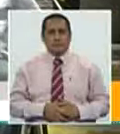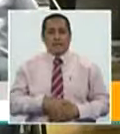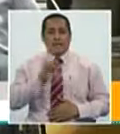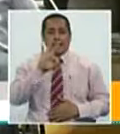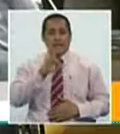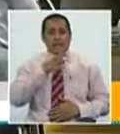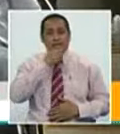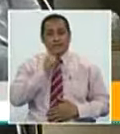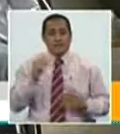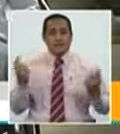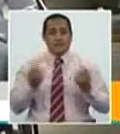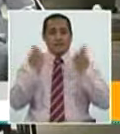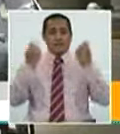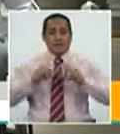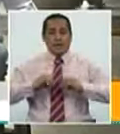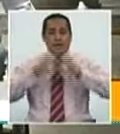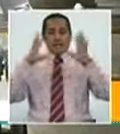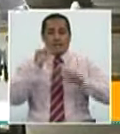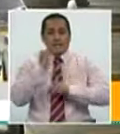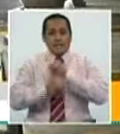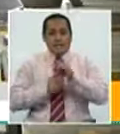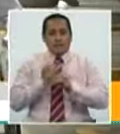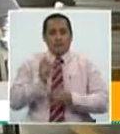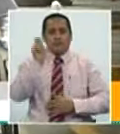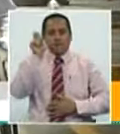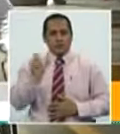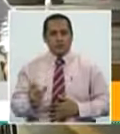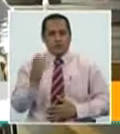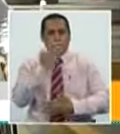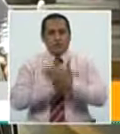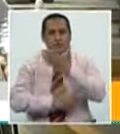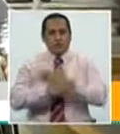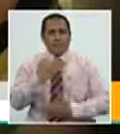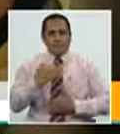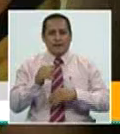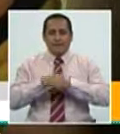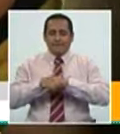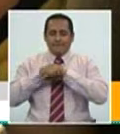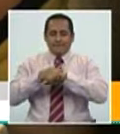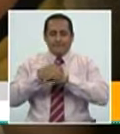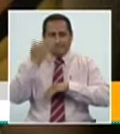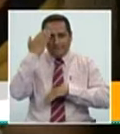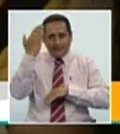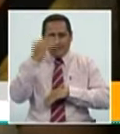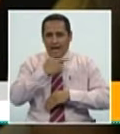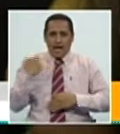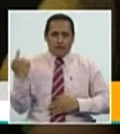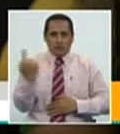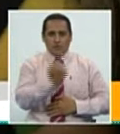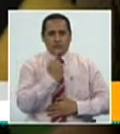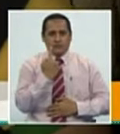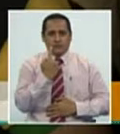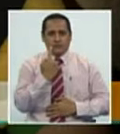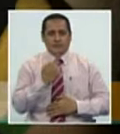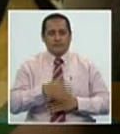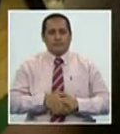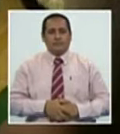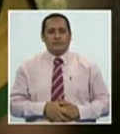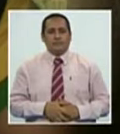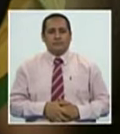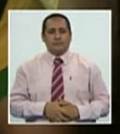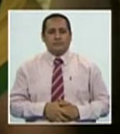El 3 de diciembre se celebró el Día Internacional de la Persona con Discapacidad. ¡Feliz día a todos ustedes!